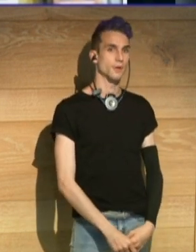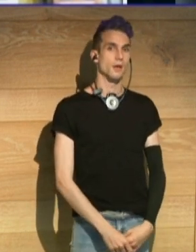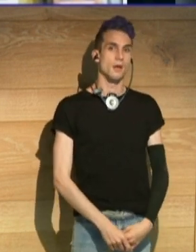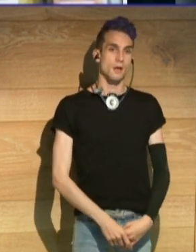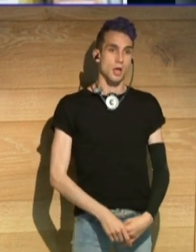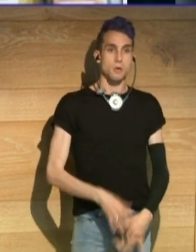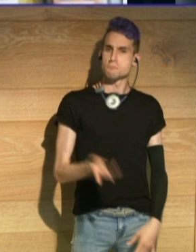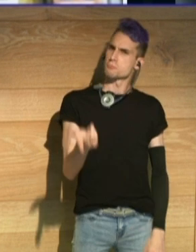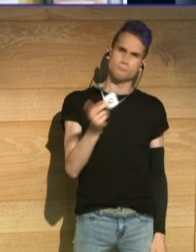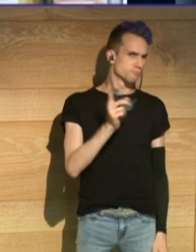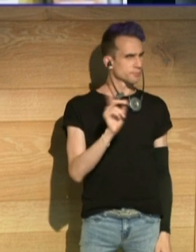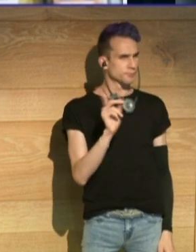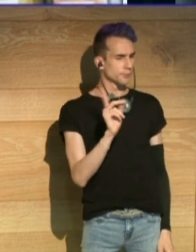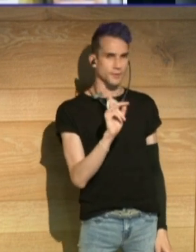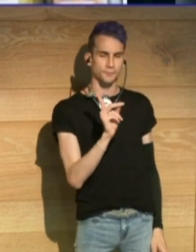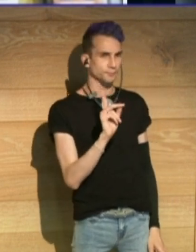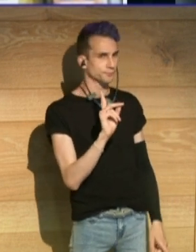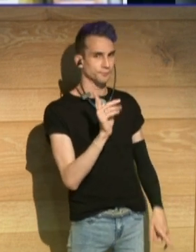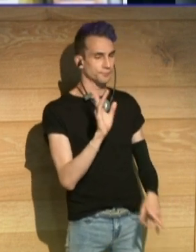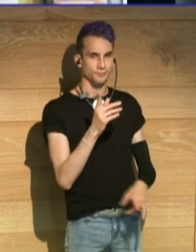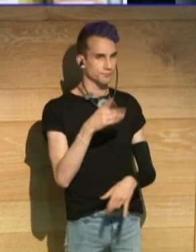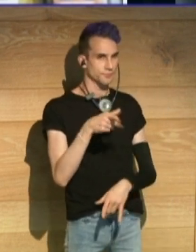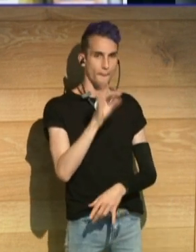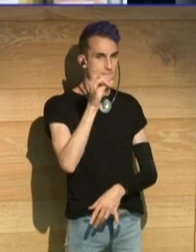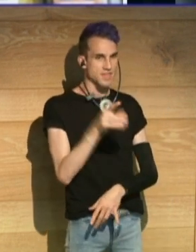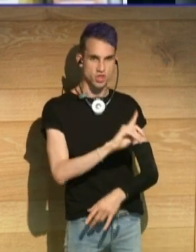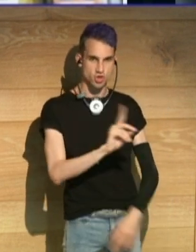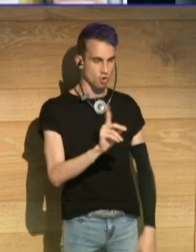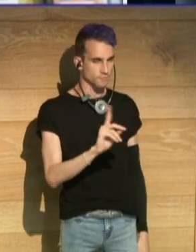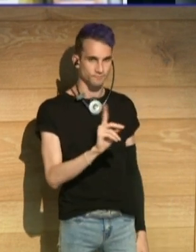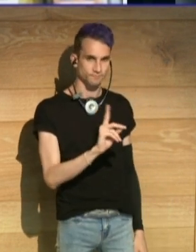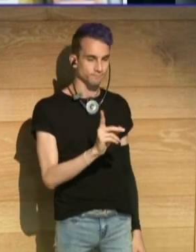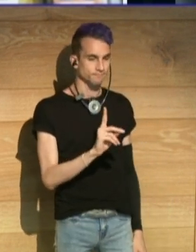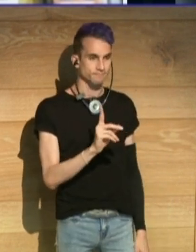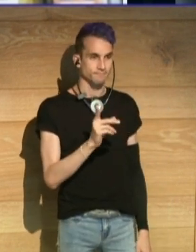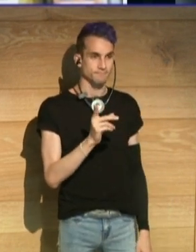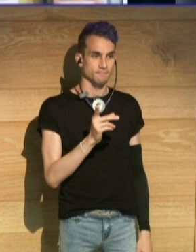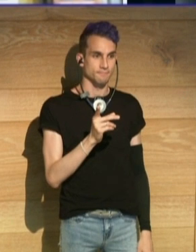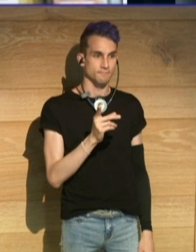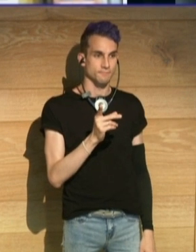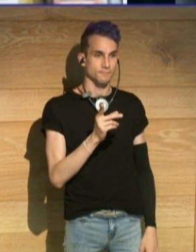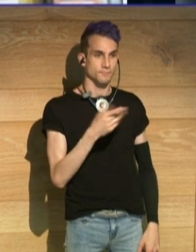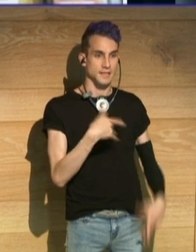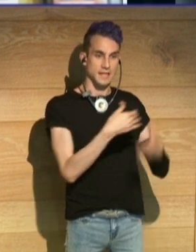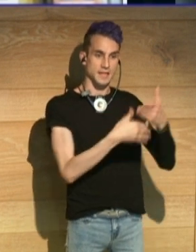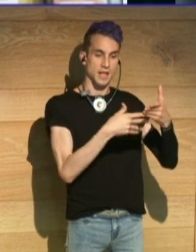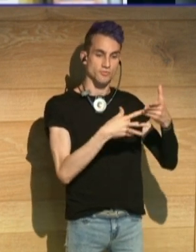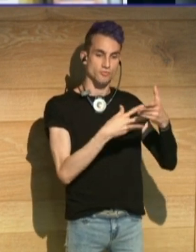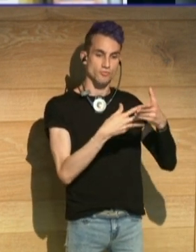No. No, no, no es cierto. En un servicio, reportaje